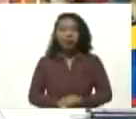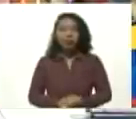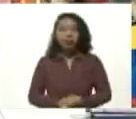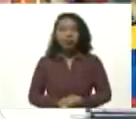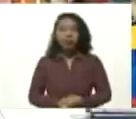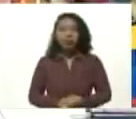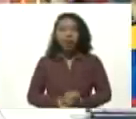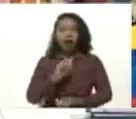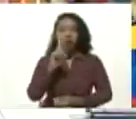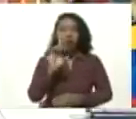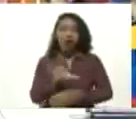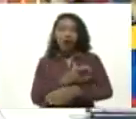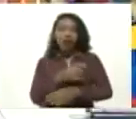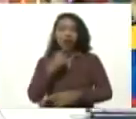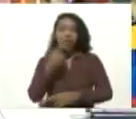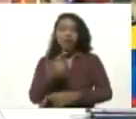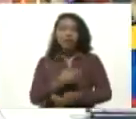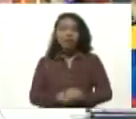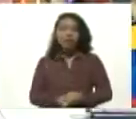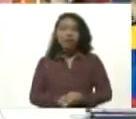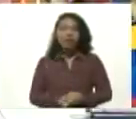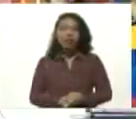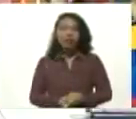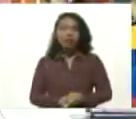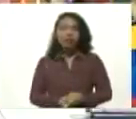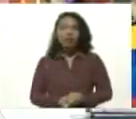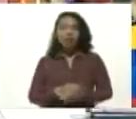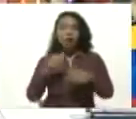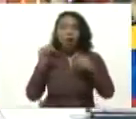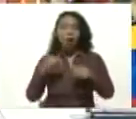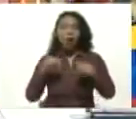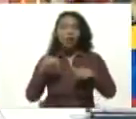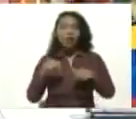¿No? Hay una canción que dice, ¿no? Hoy